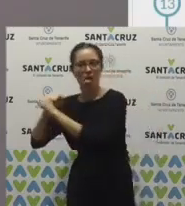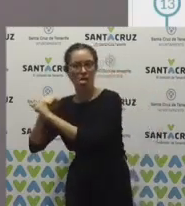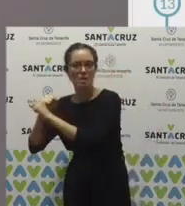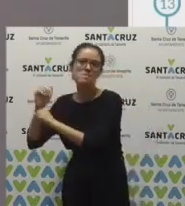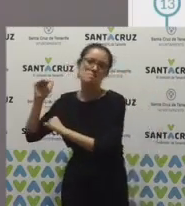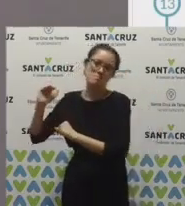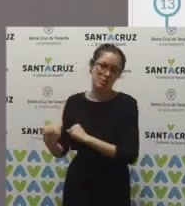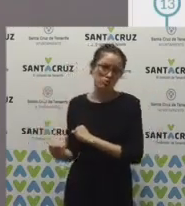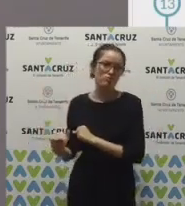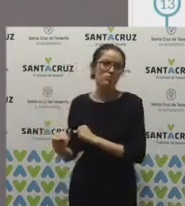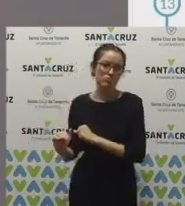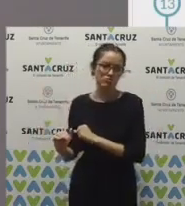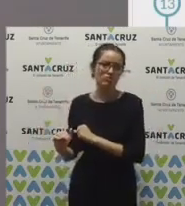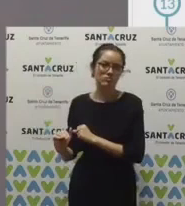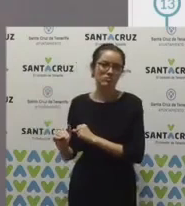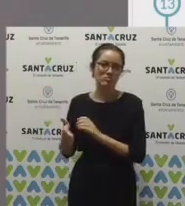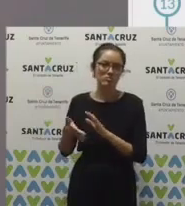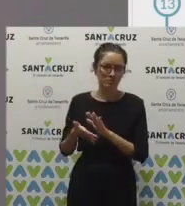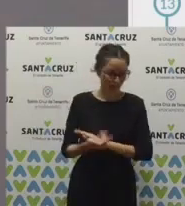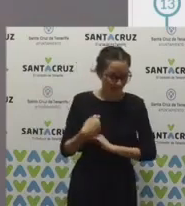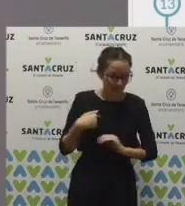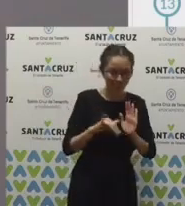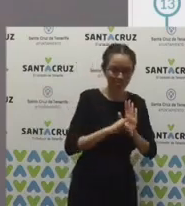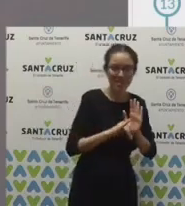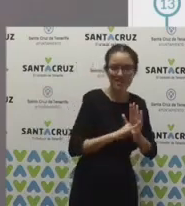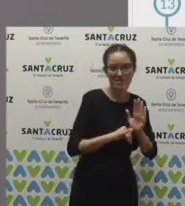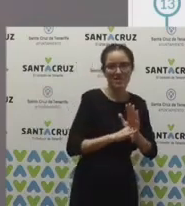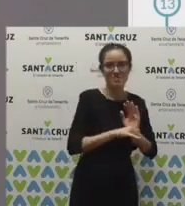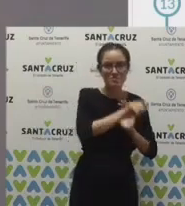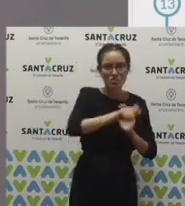que generen empleo para nuestra población